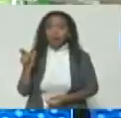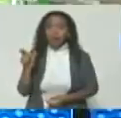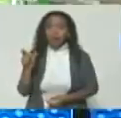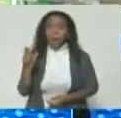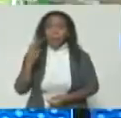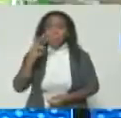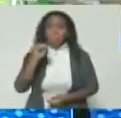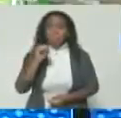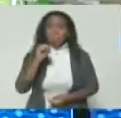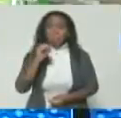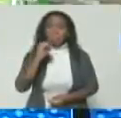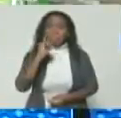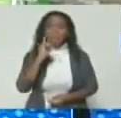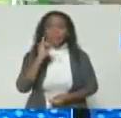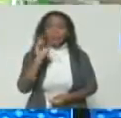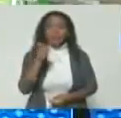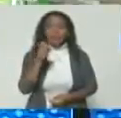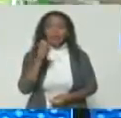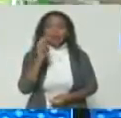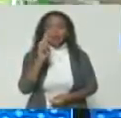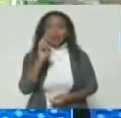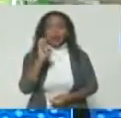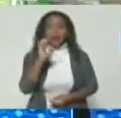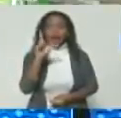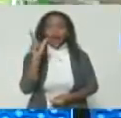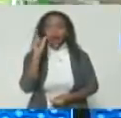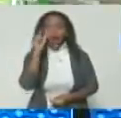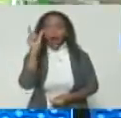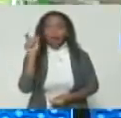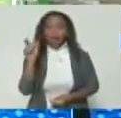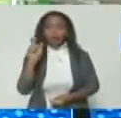Miguel, el Fray Miguel Silvera,